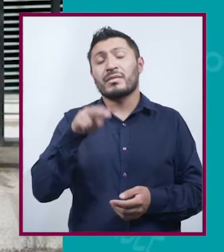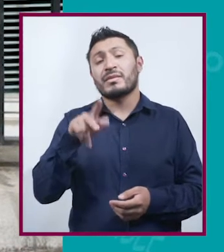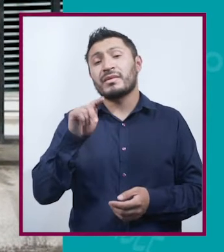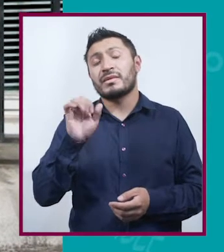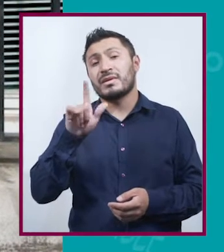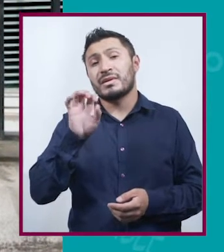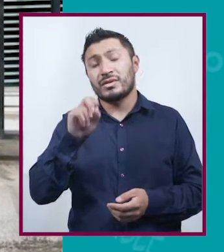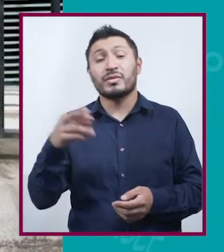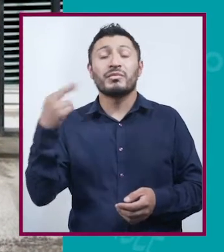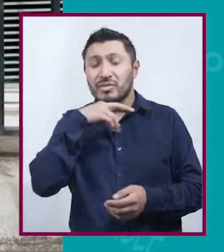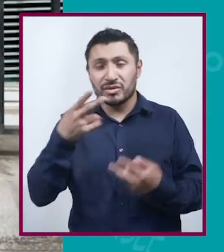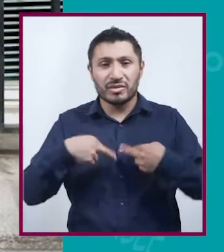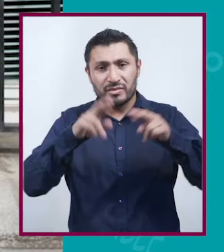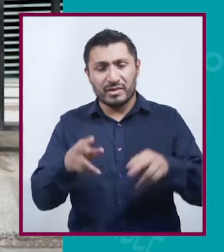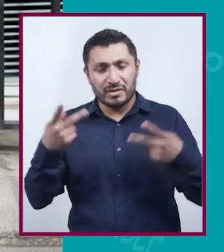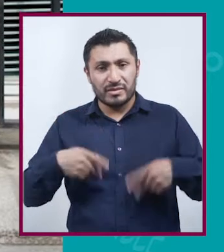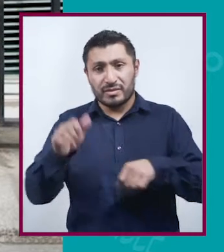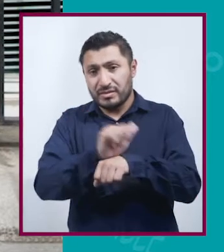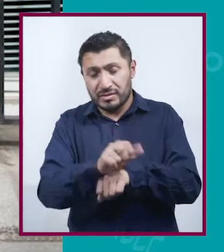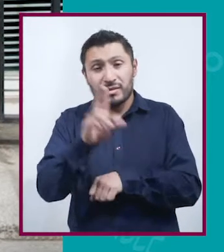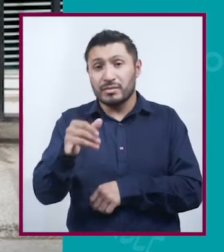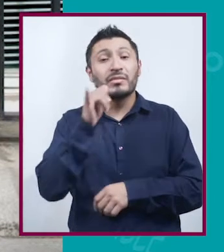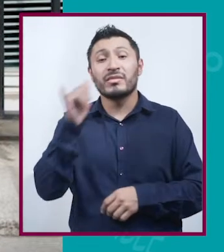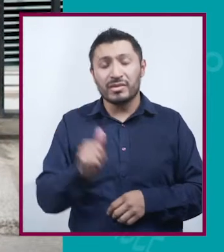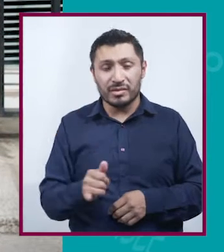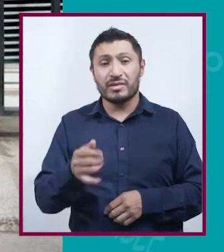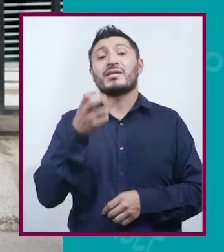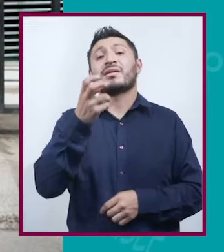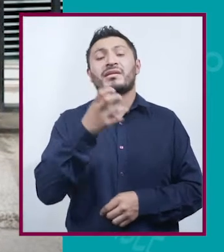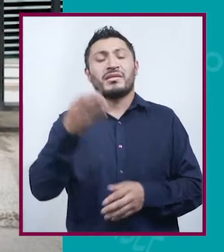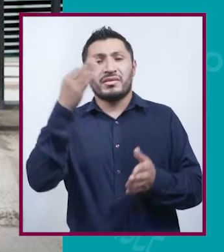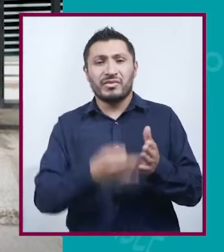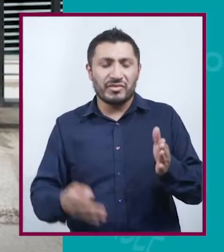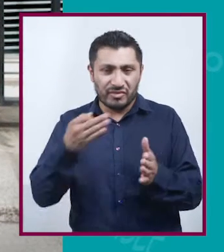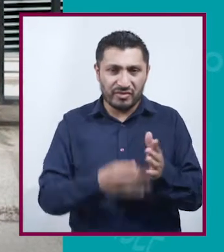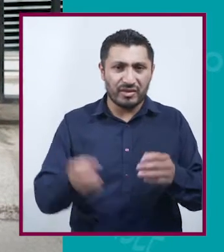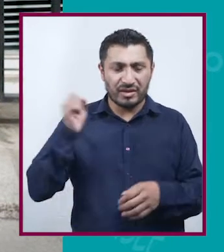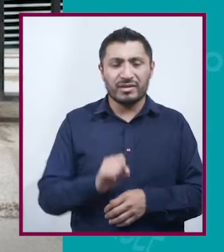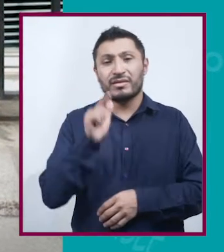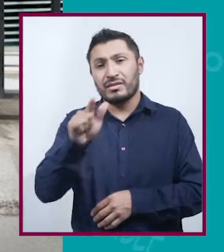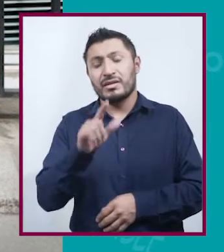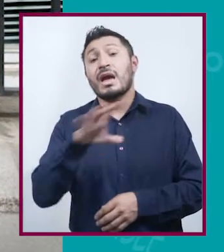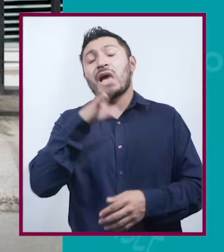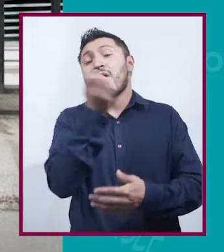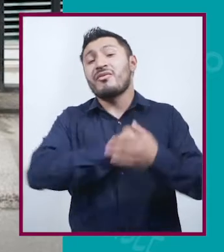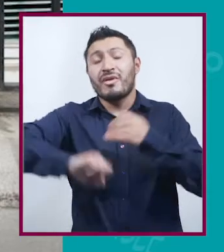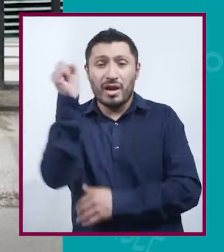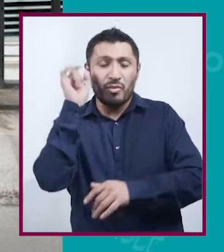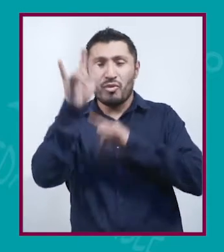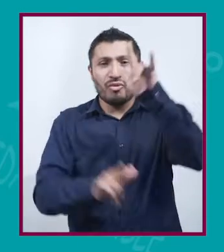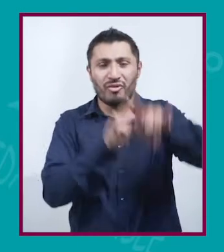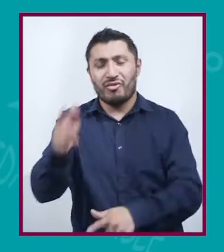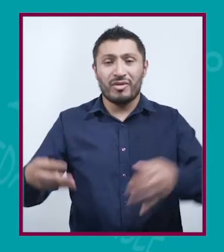pronto lo llevó a ser representado por actores no italianos. De modo que a finales del siglo XVII se hizo famoso en